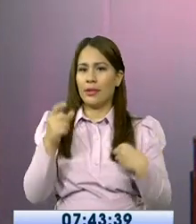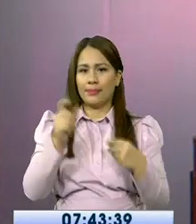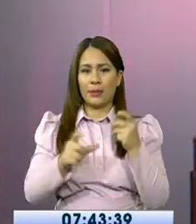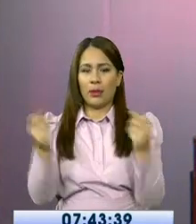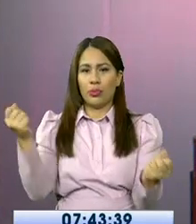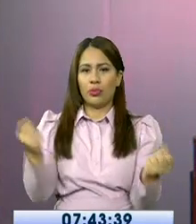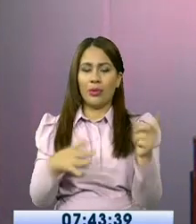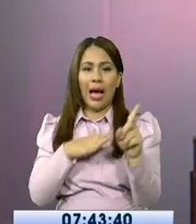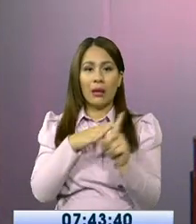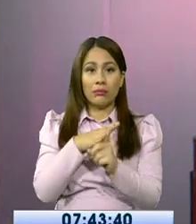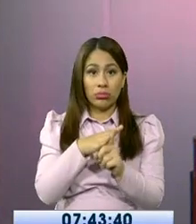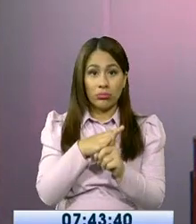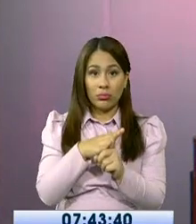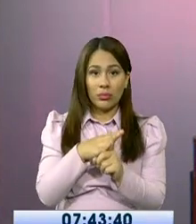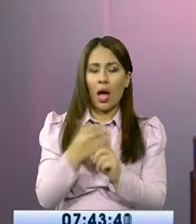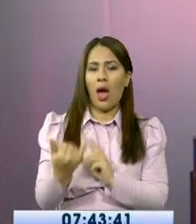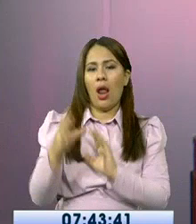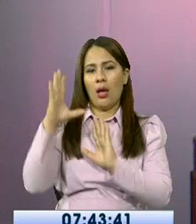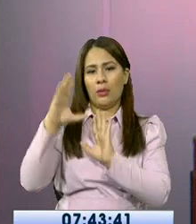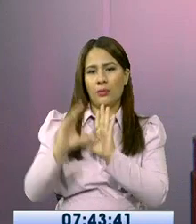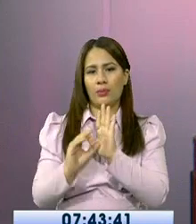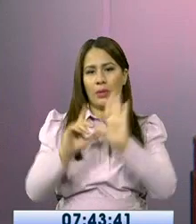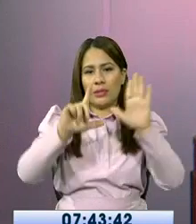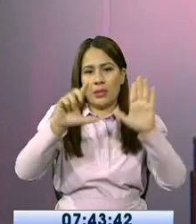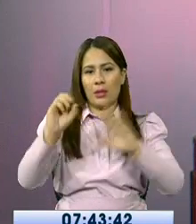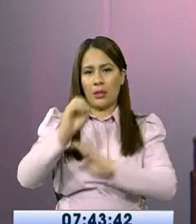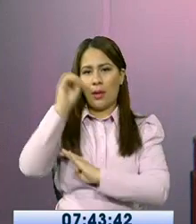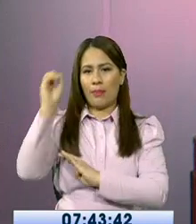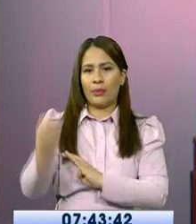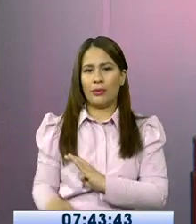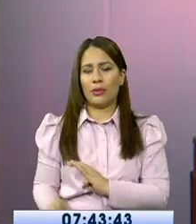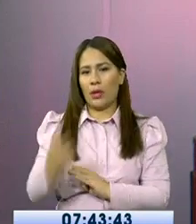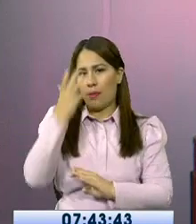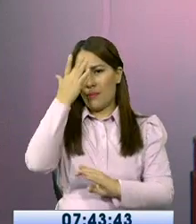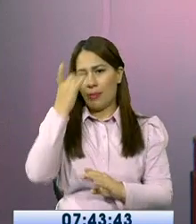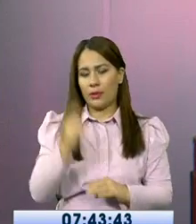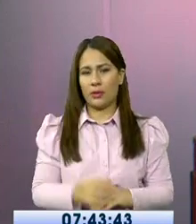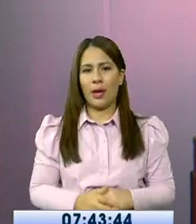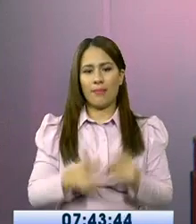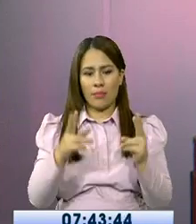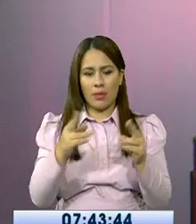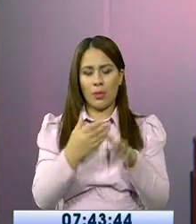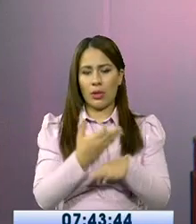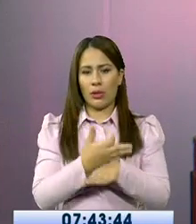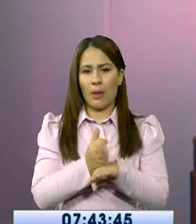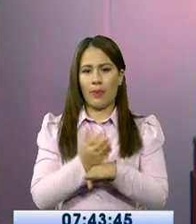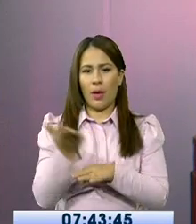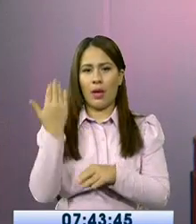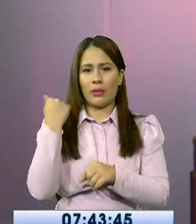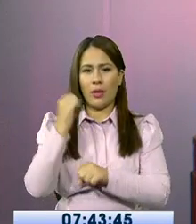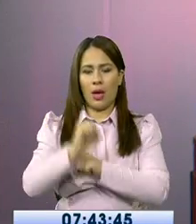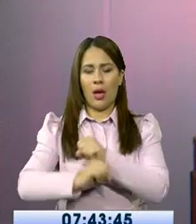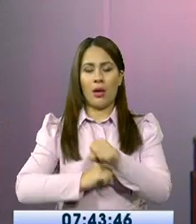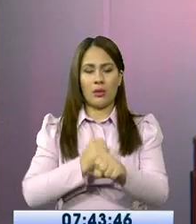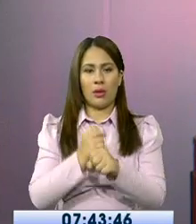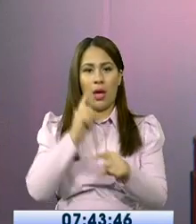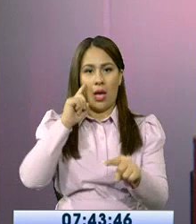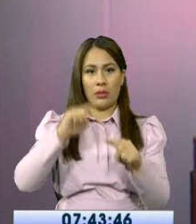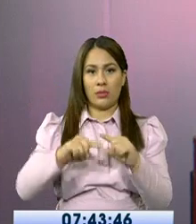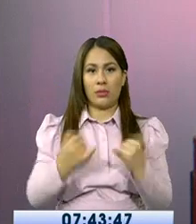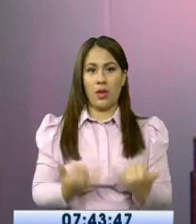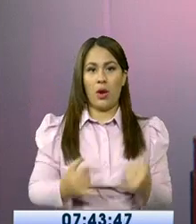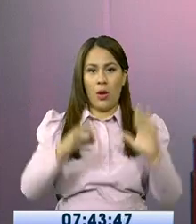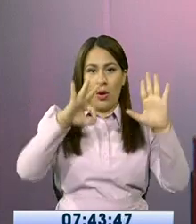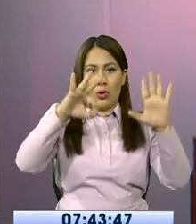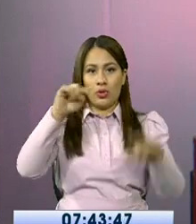tránsito han disminuido en un 70% en la zona en comparación al mismo periodo del año anterior. Hasta el momento, más de